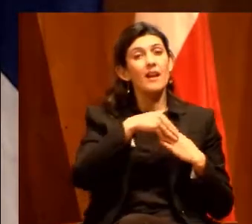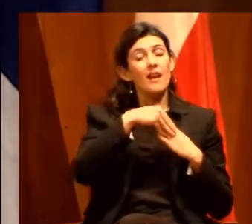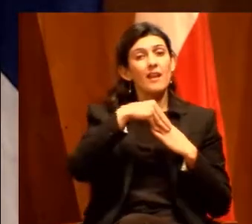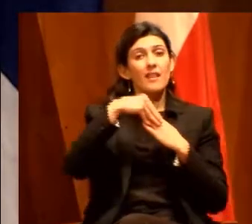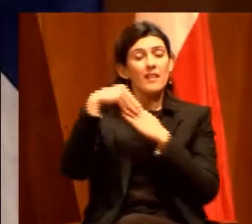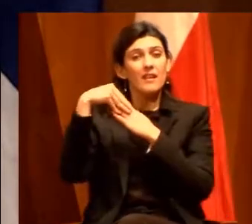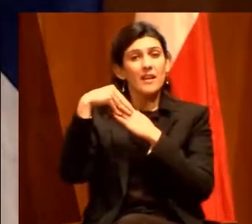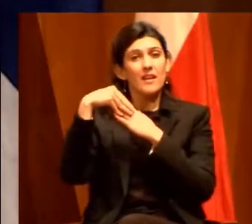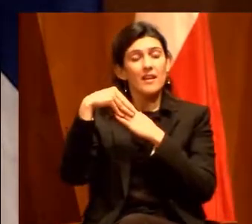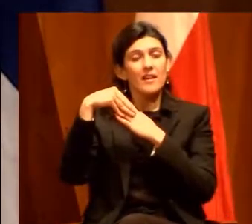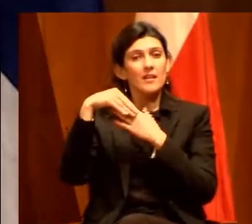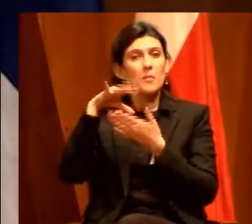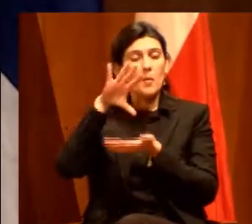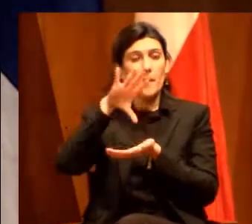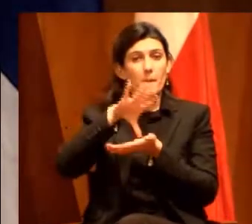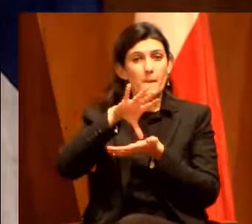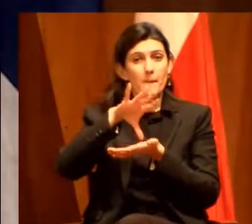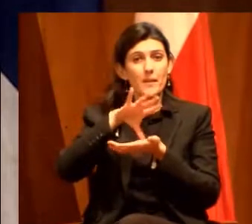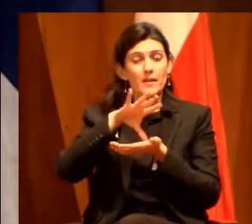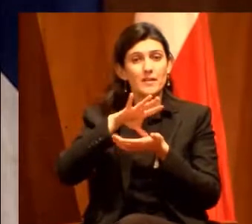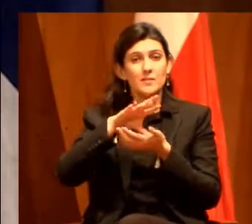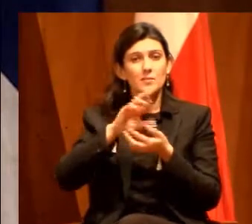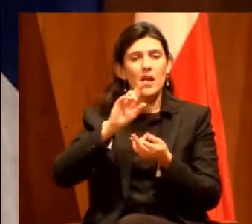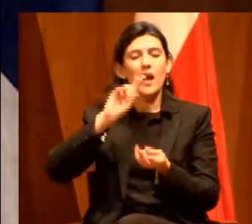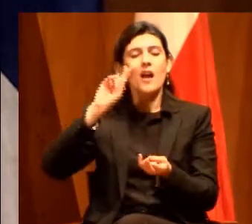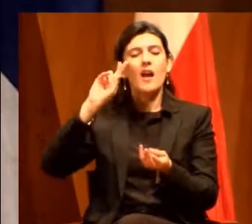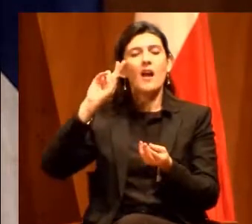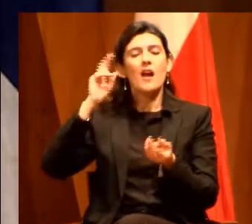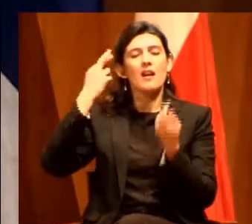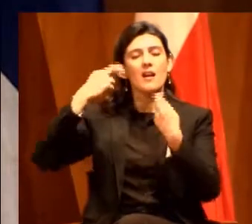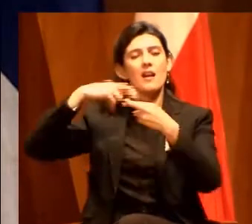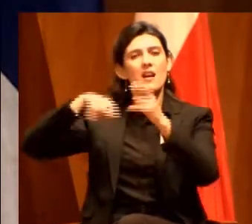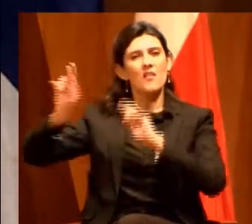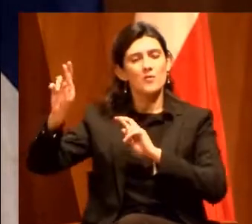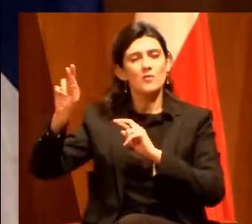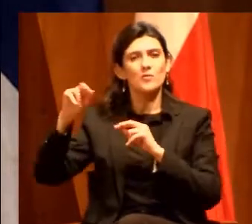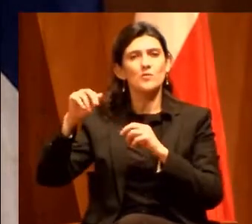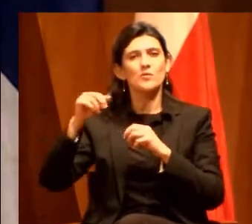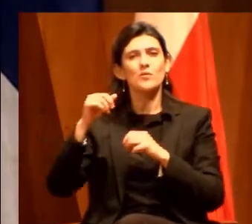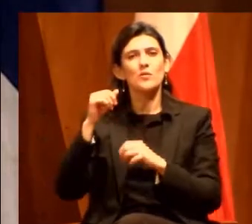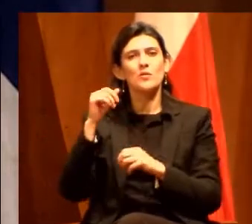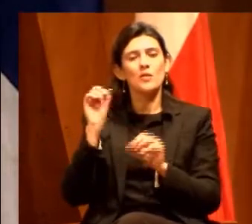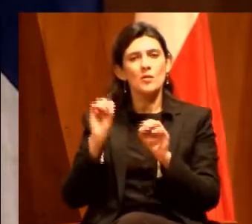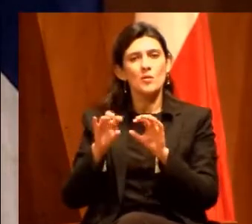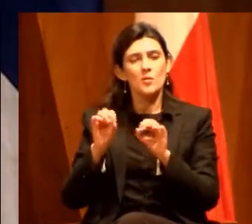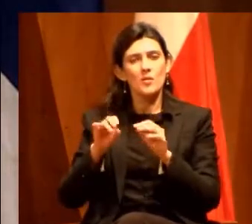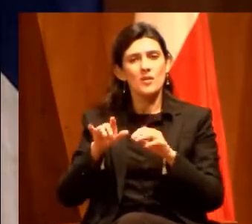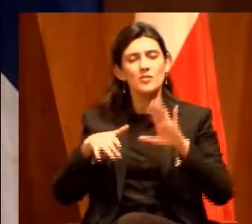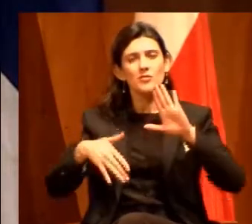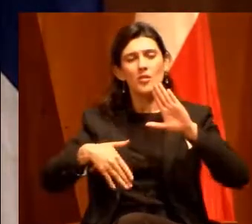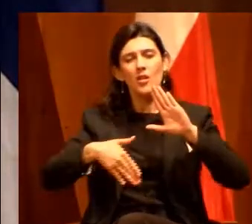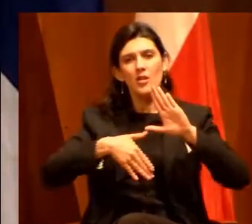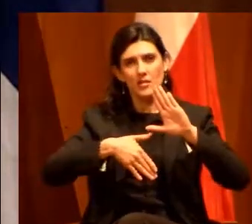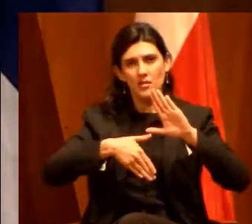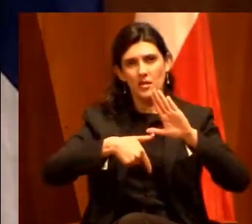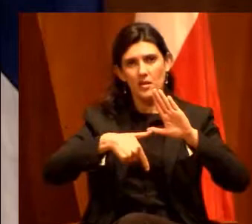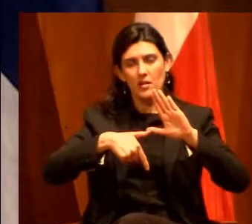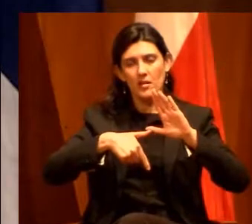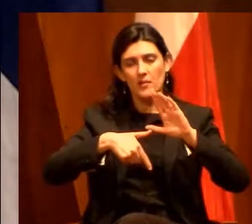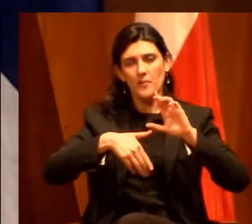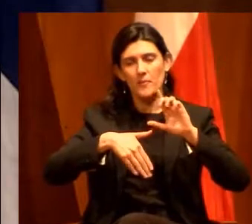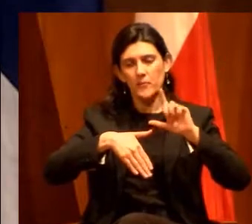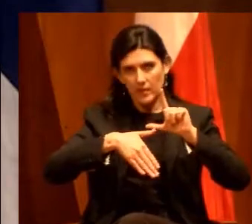liderar como país la más grande revolución de la educación latinoamericana en los últimos